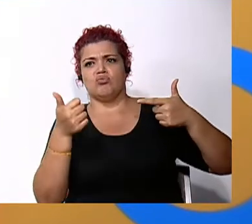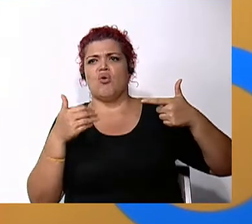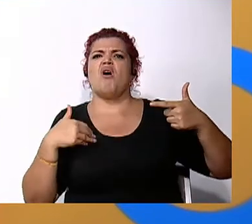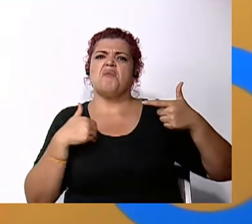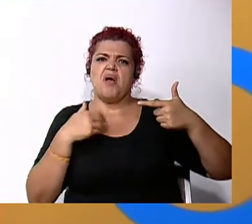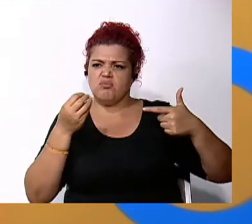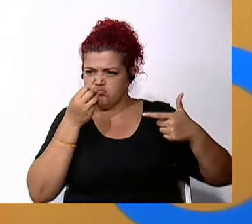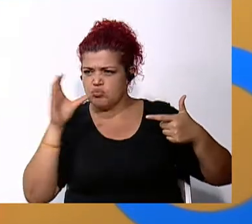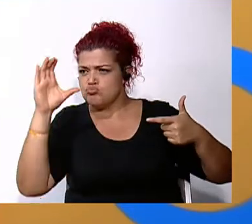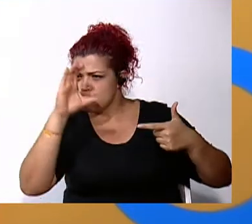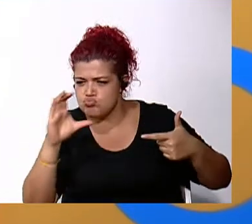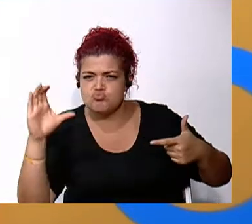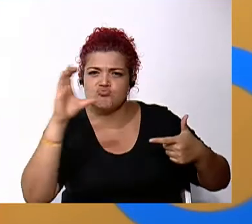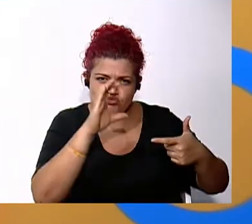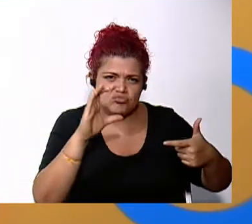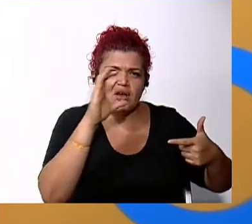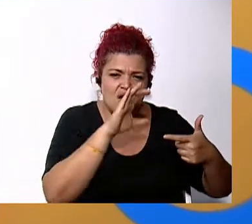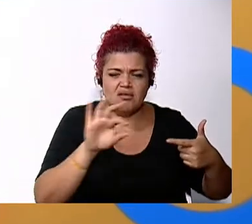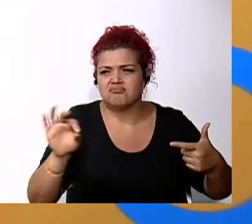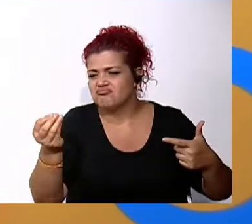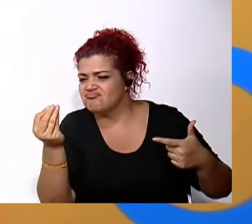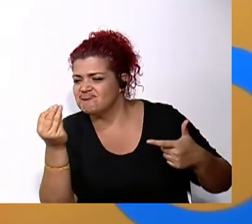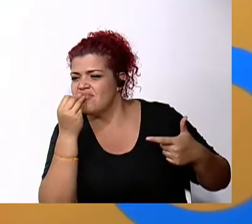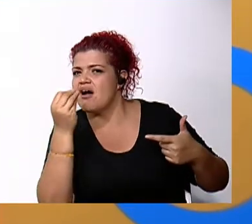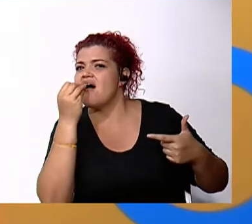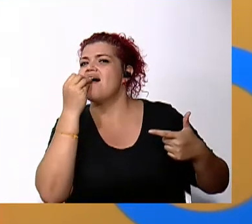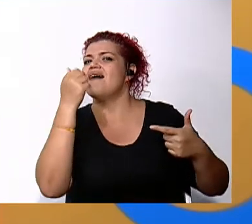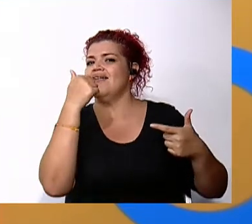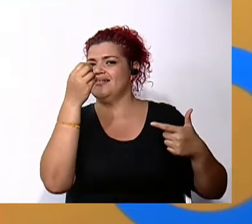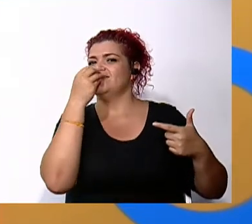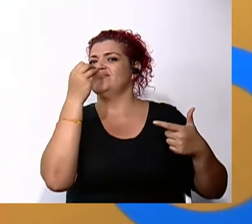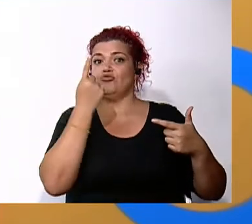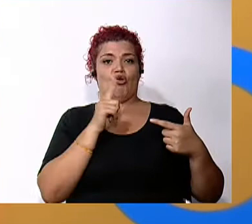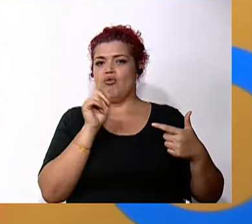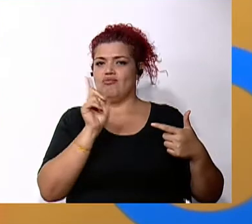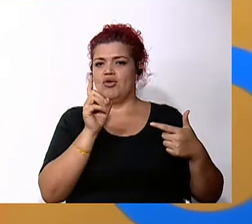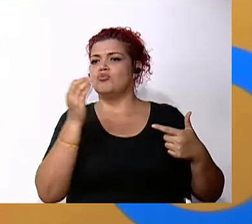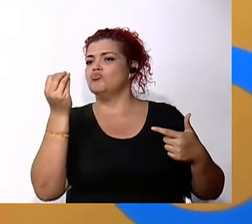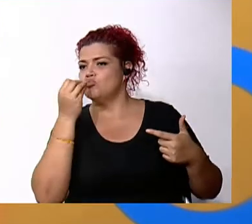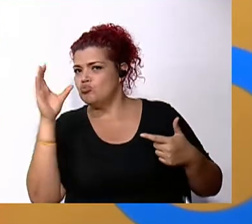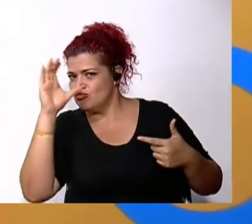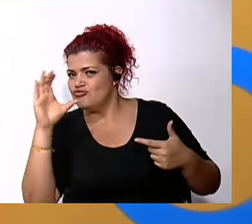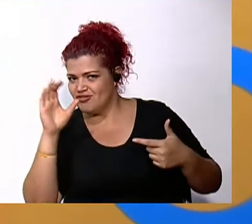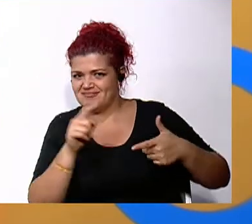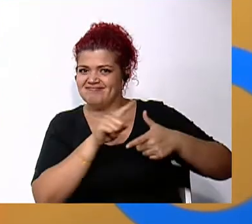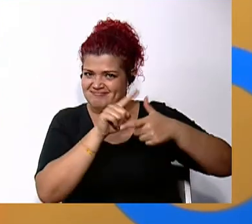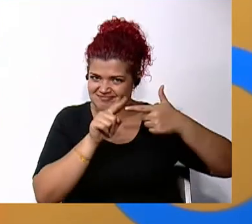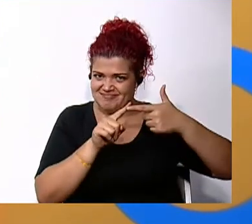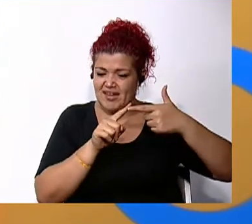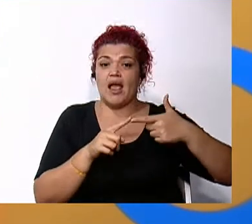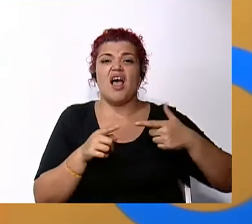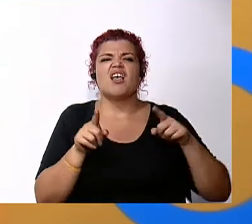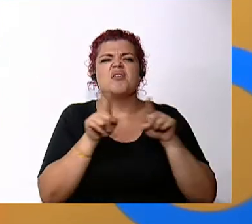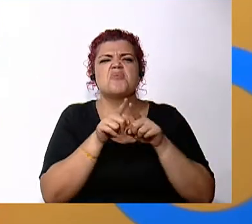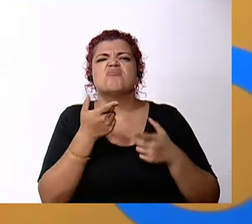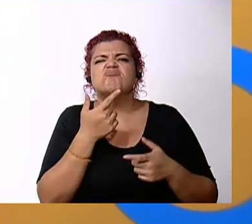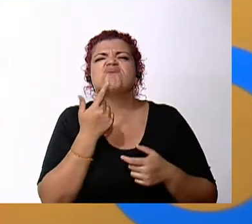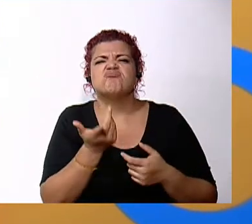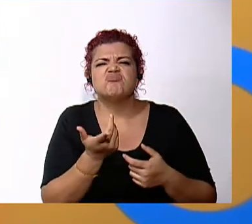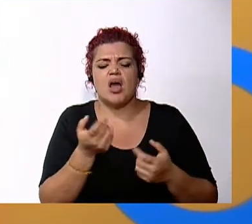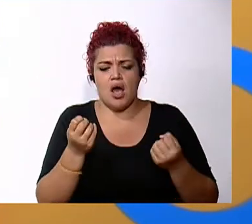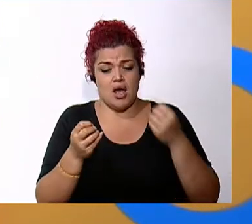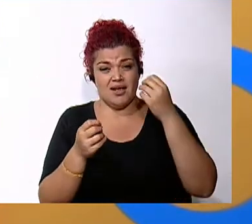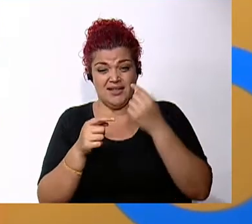necesitan conseguirlo, los que consumen ese alimento. También hablamos acerca de la fotosíntesis, de